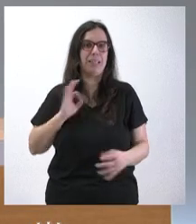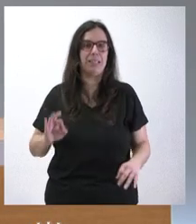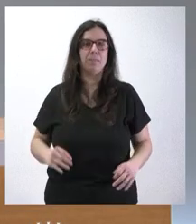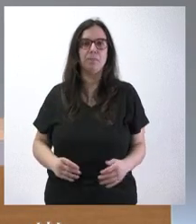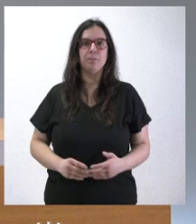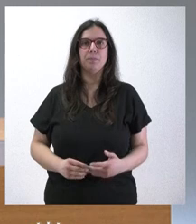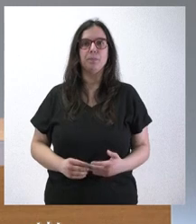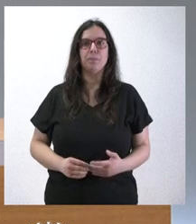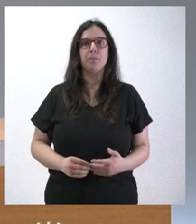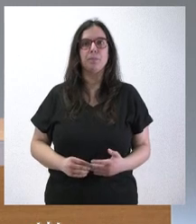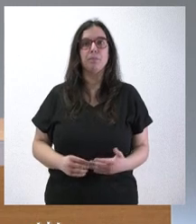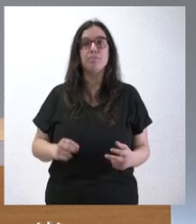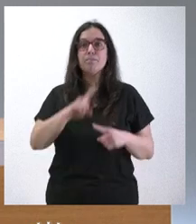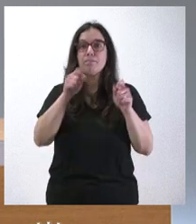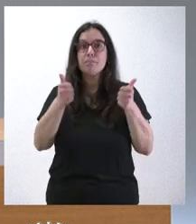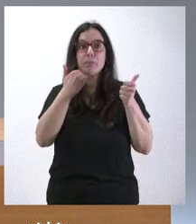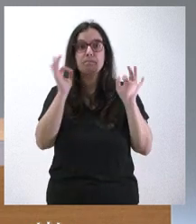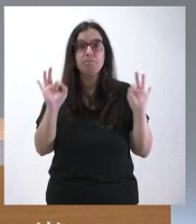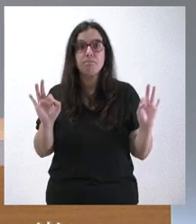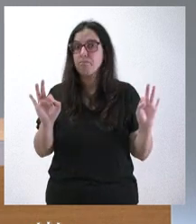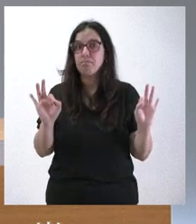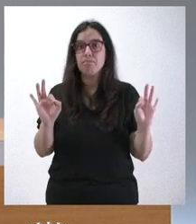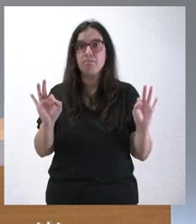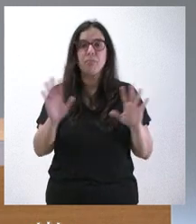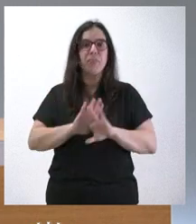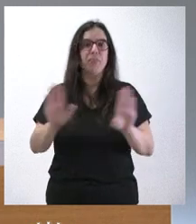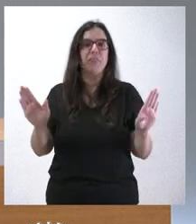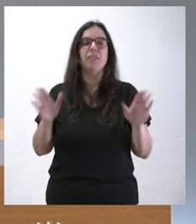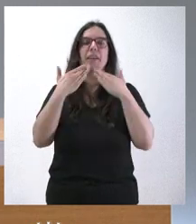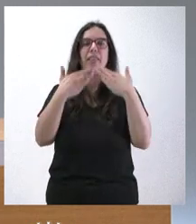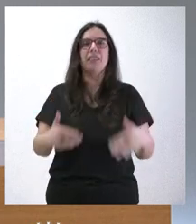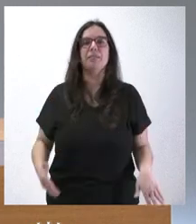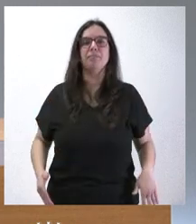bienes alguna pregunta más es todo